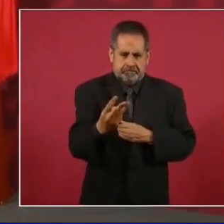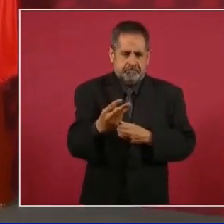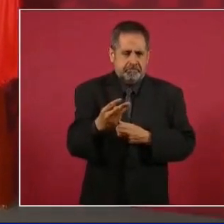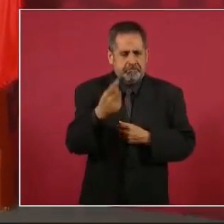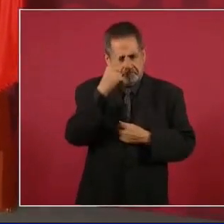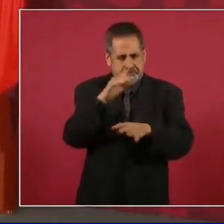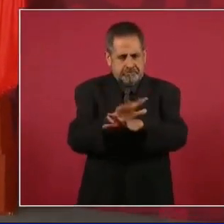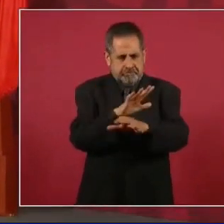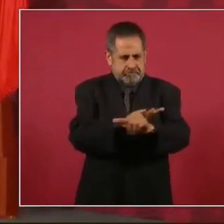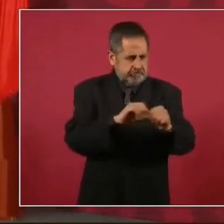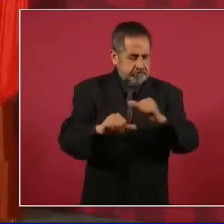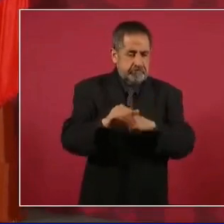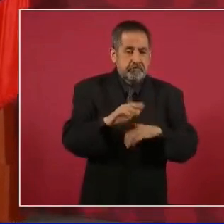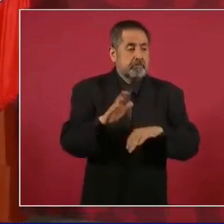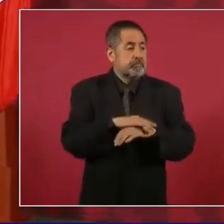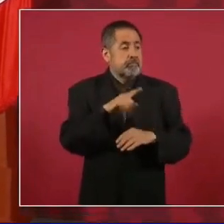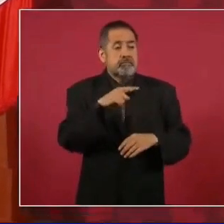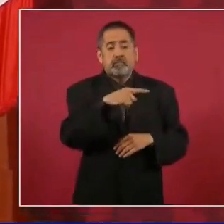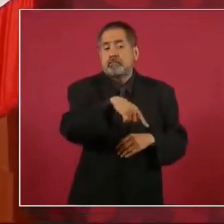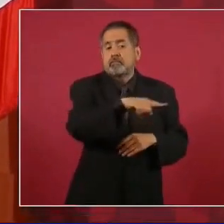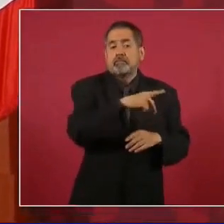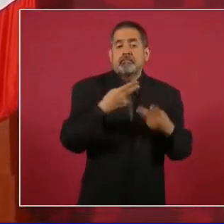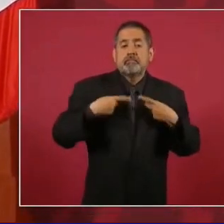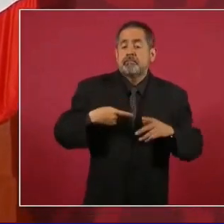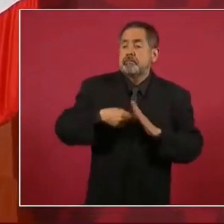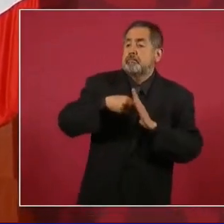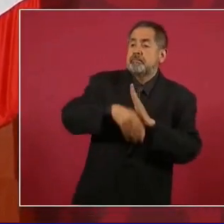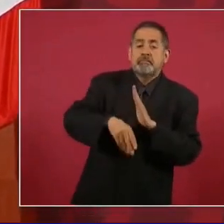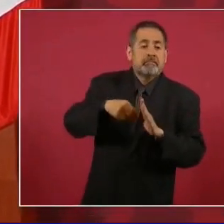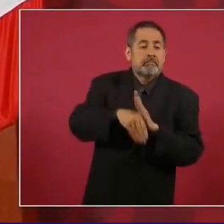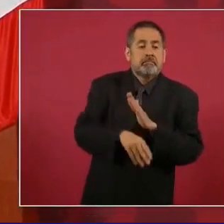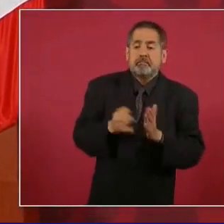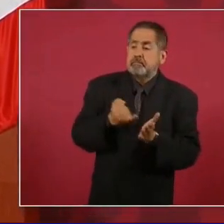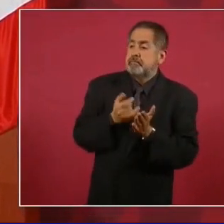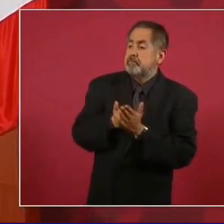Porque mucho evasor fiscal